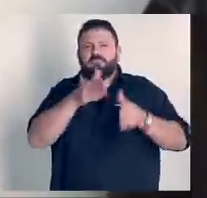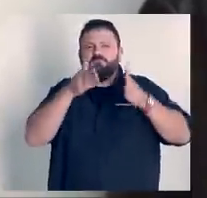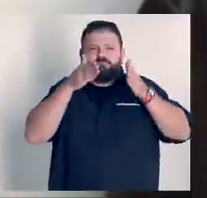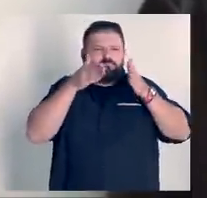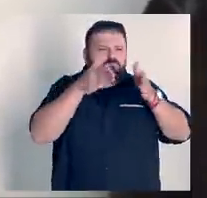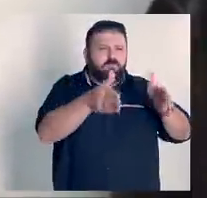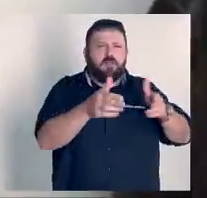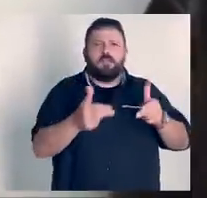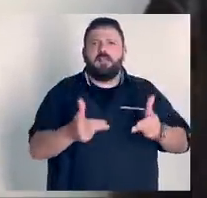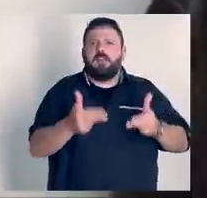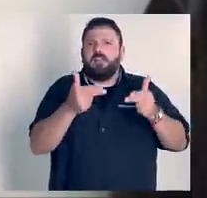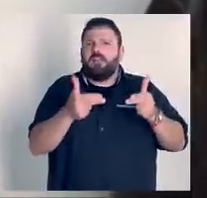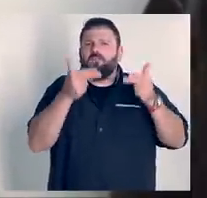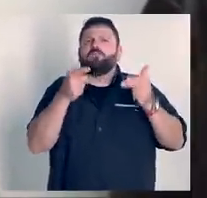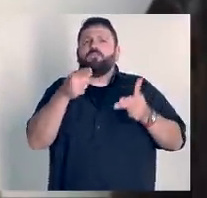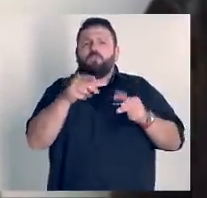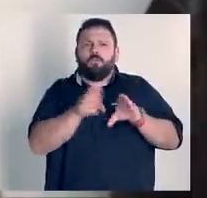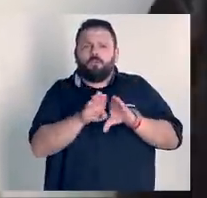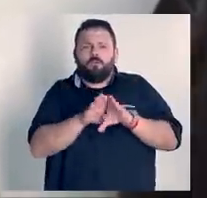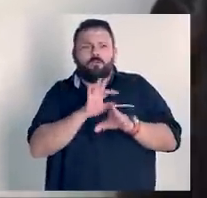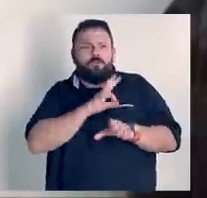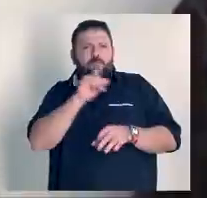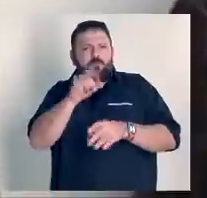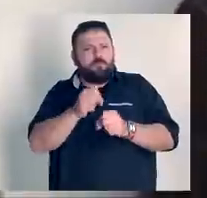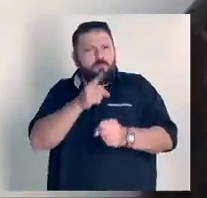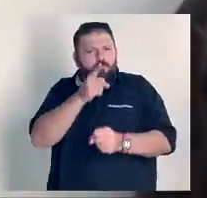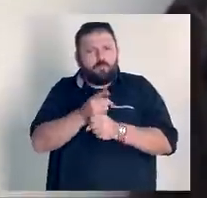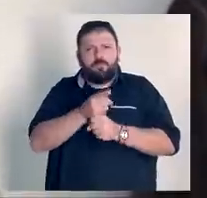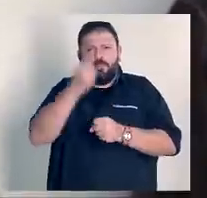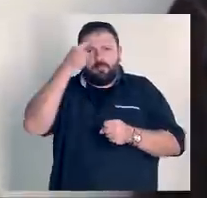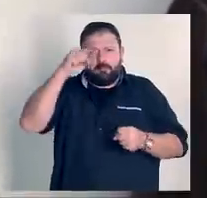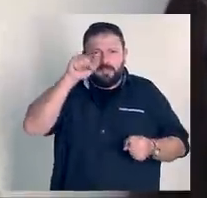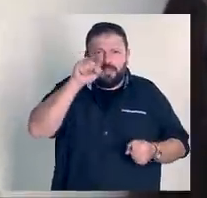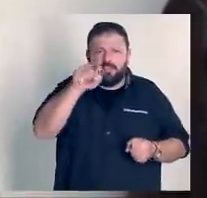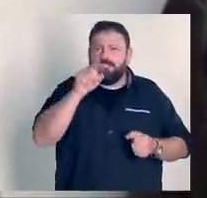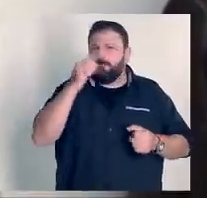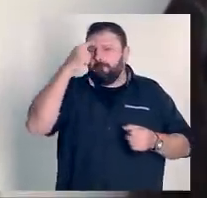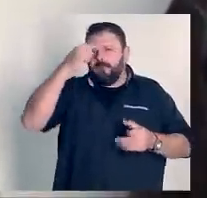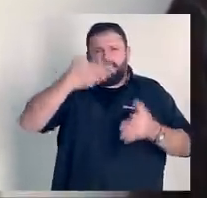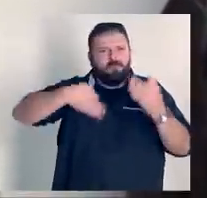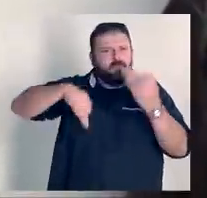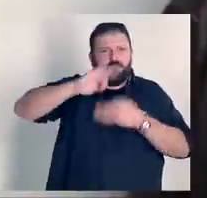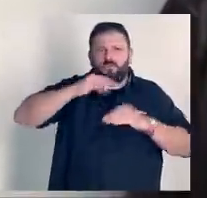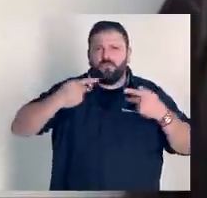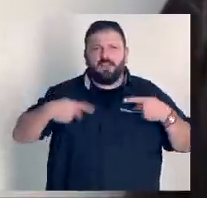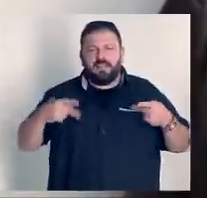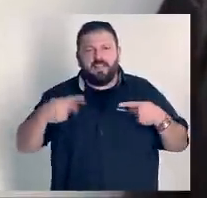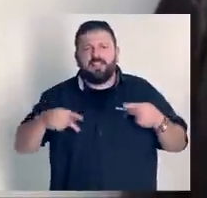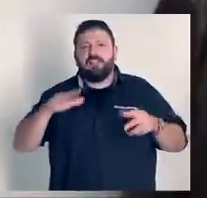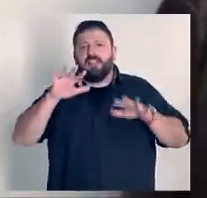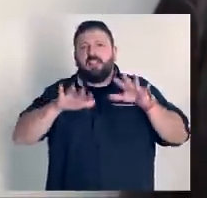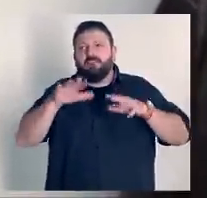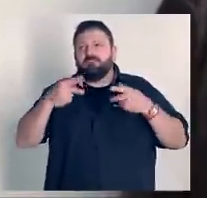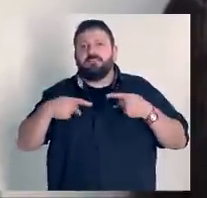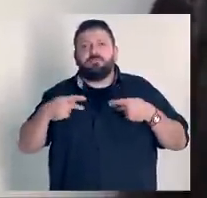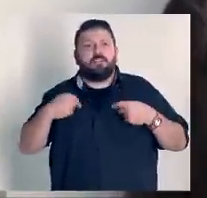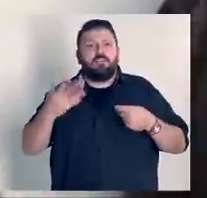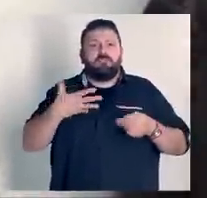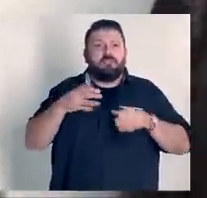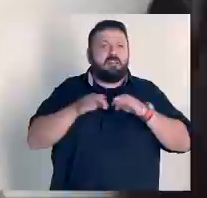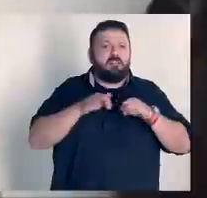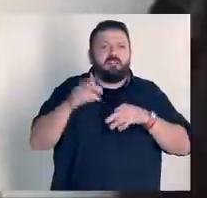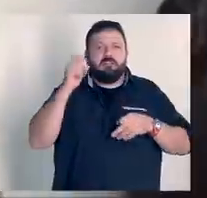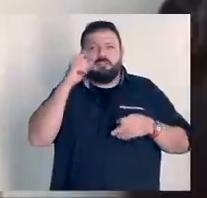cómo puedes, esto puede ser una oportunidad de negocio para ti, para toda la gente que se está quedando desempleada en esta